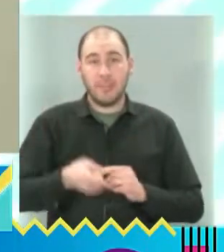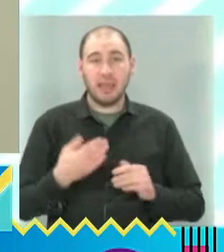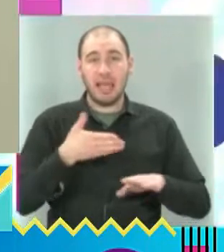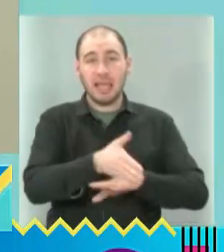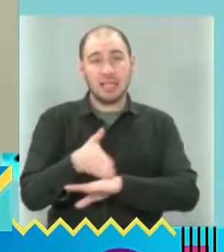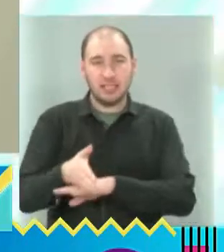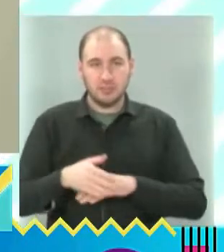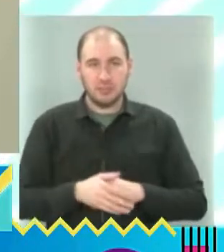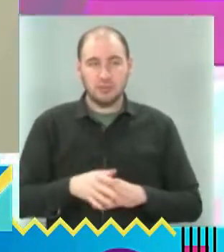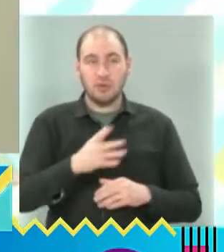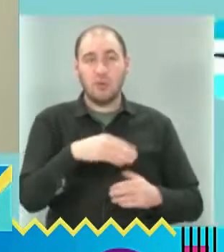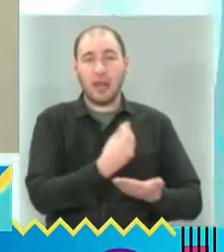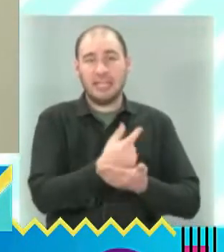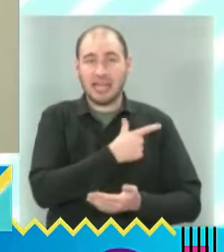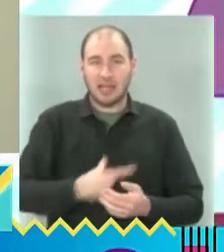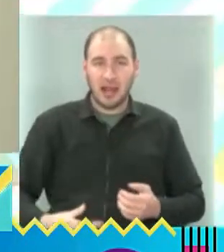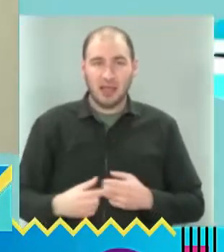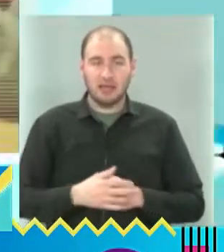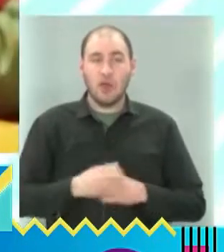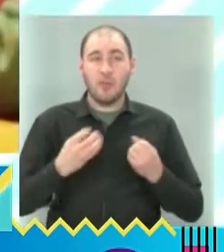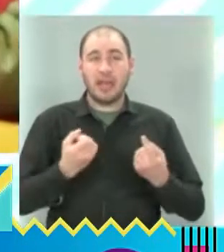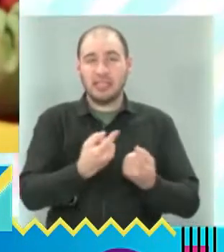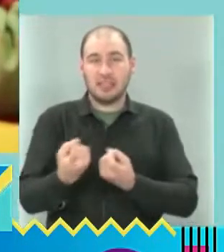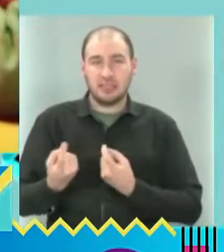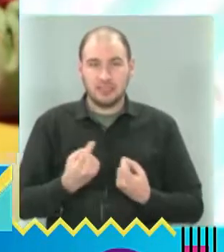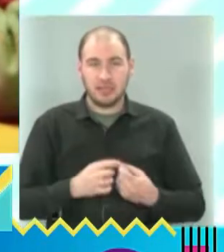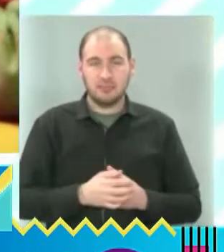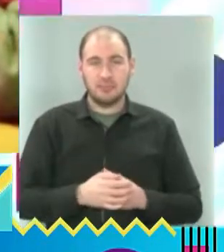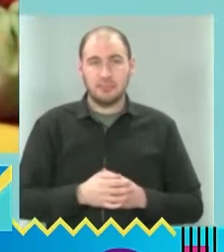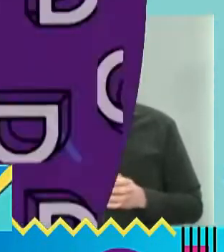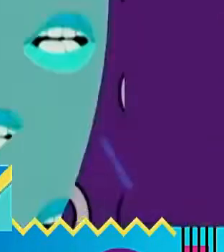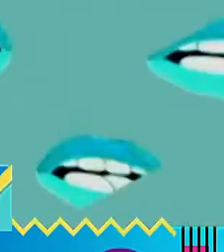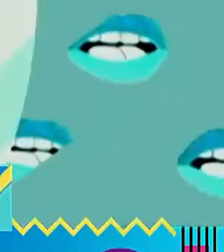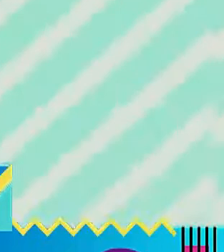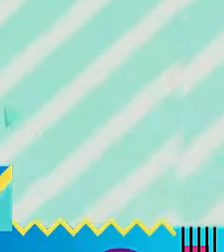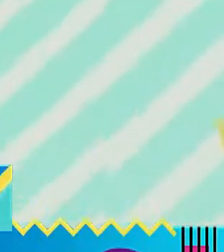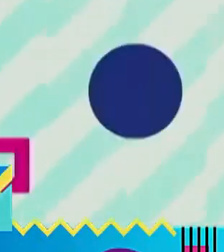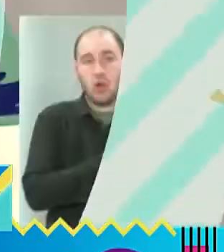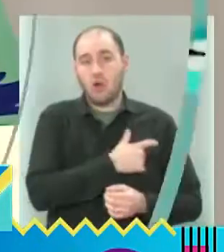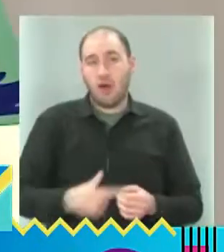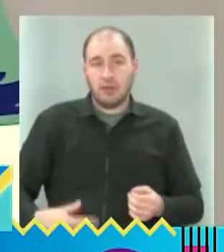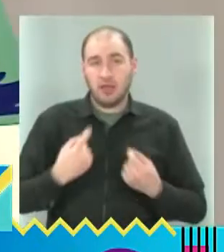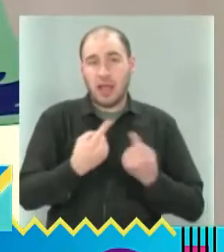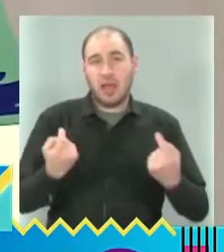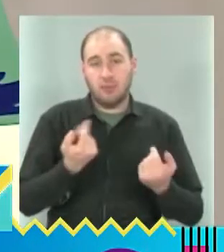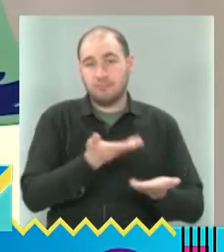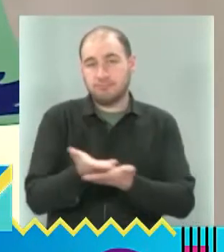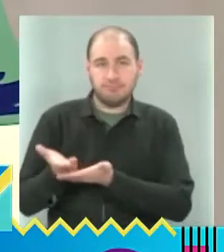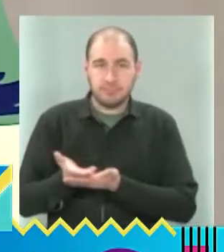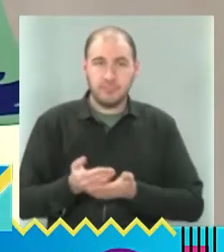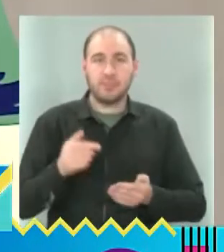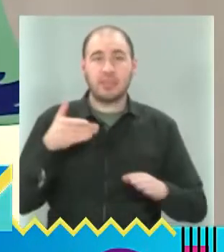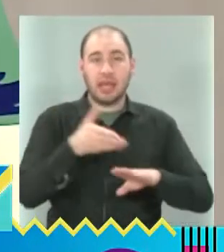ingresos en la planta estatal por las necesidades que justamente el gobierno de turno va requiriendo. Entonces